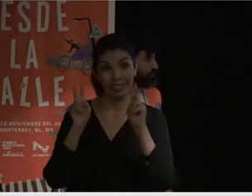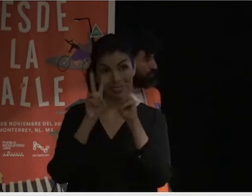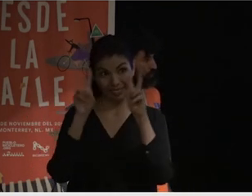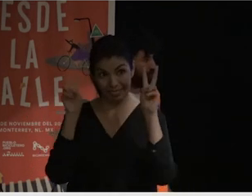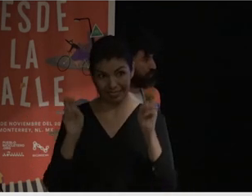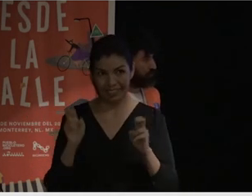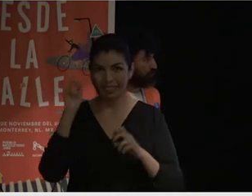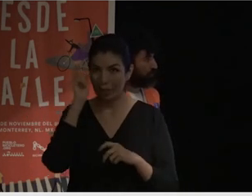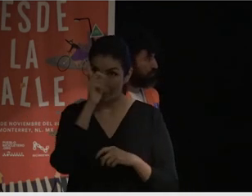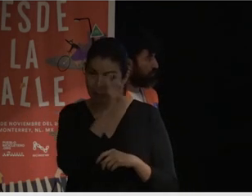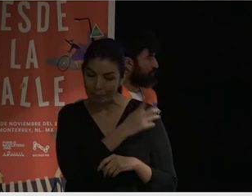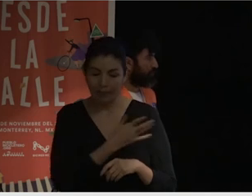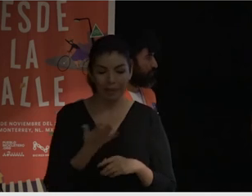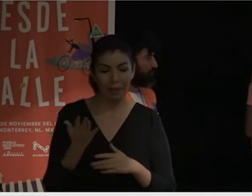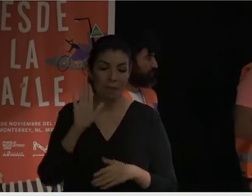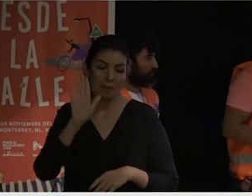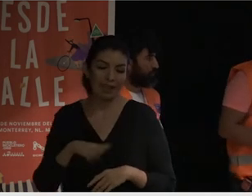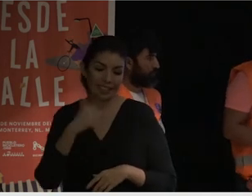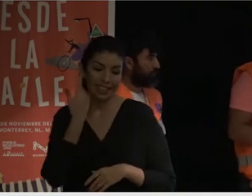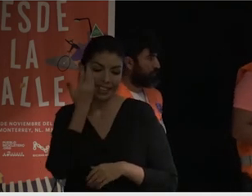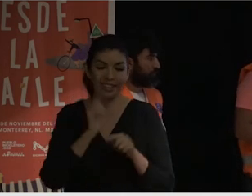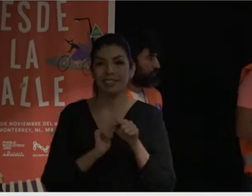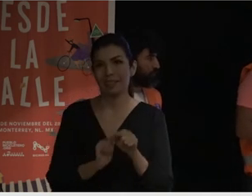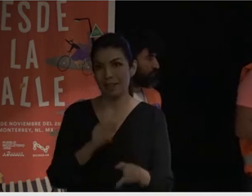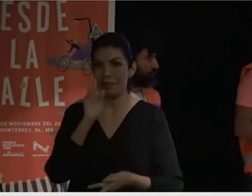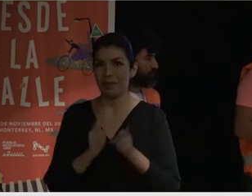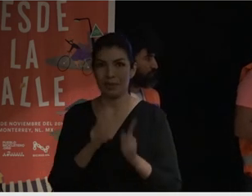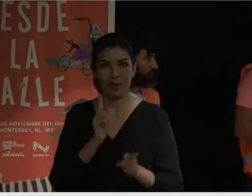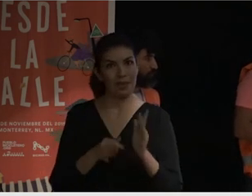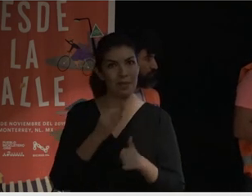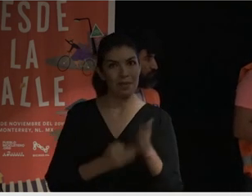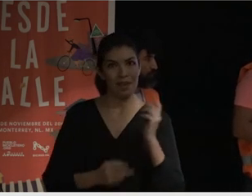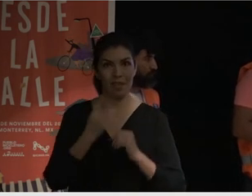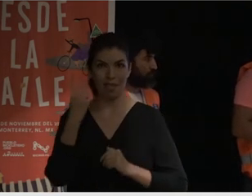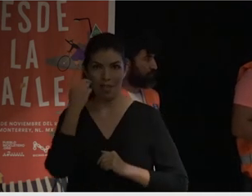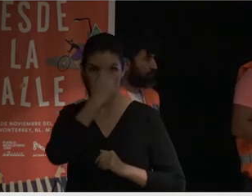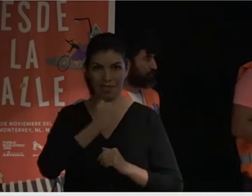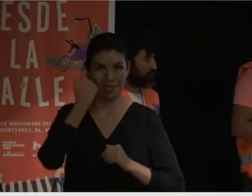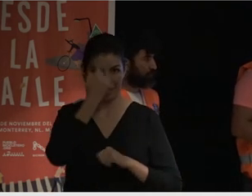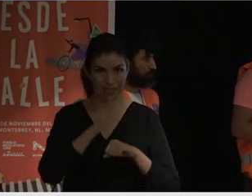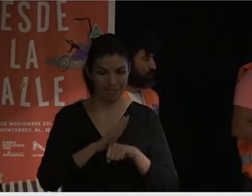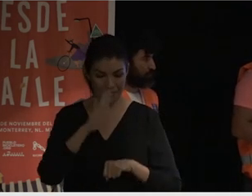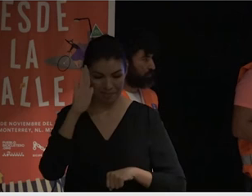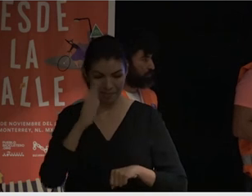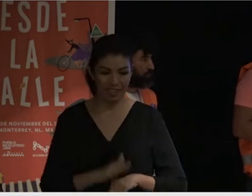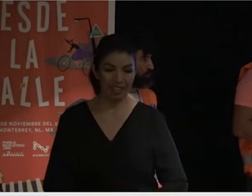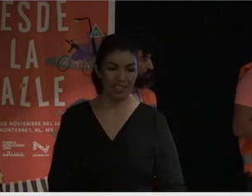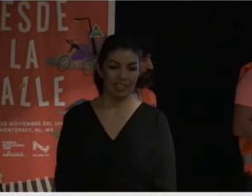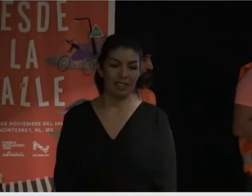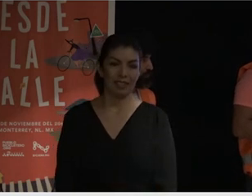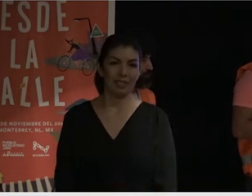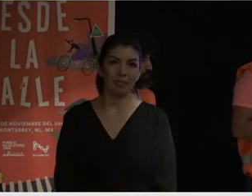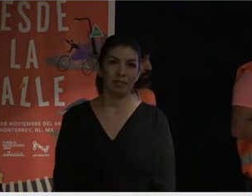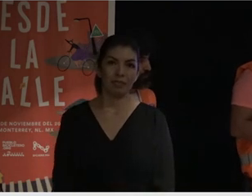quedaremos aquí 2 horas más seguir platicando de esto. Lo que creo que necesitamos es nuevas vinculaciones con una mirada crítica, y a lo mejor